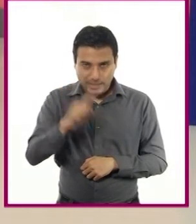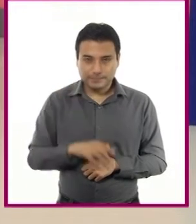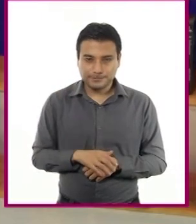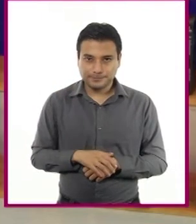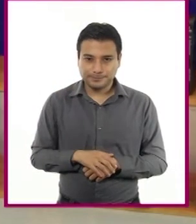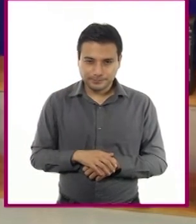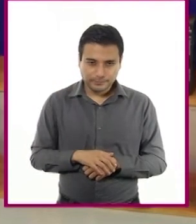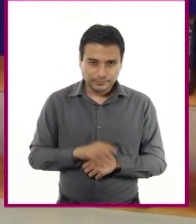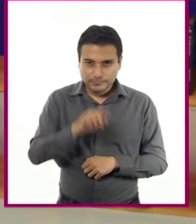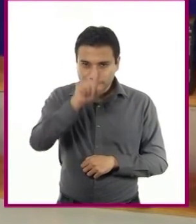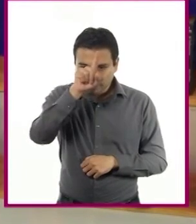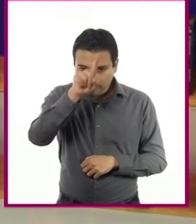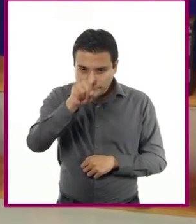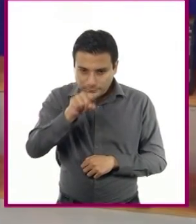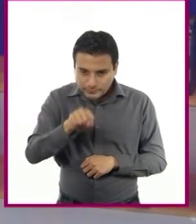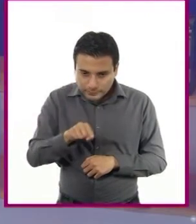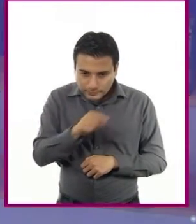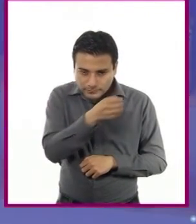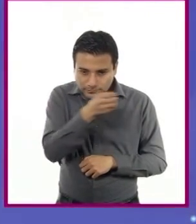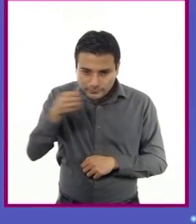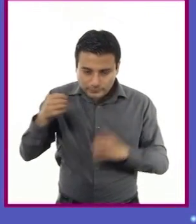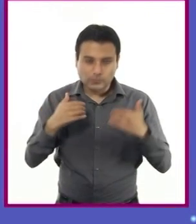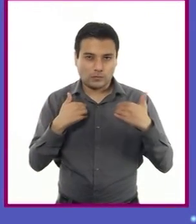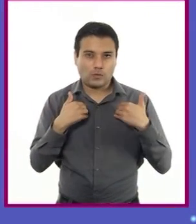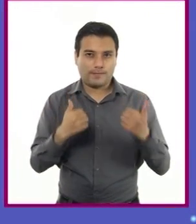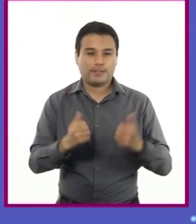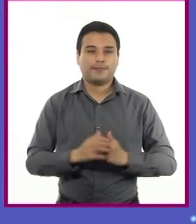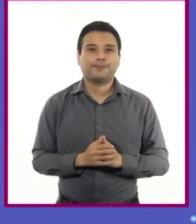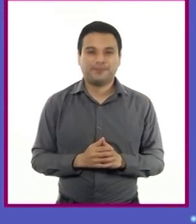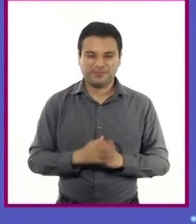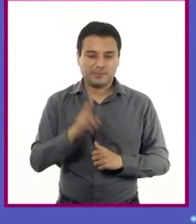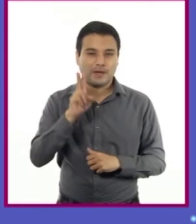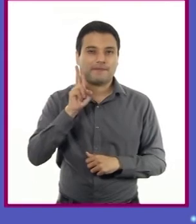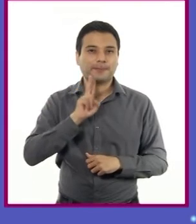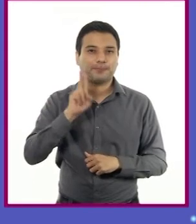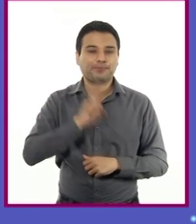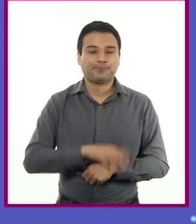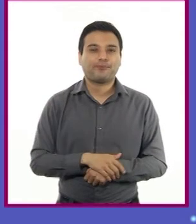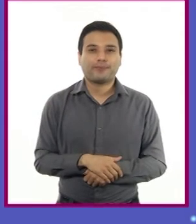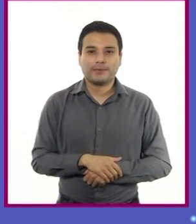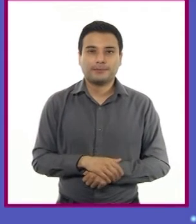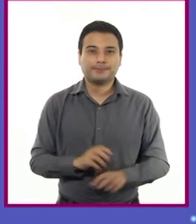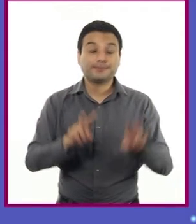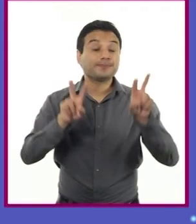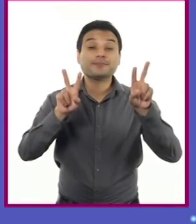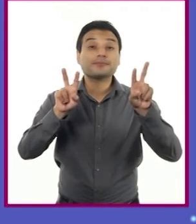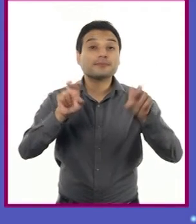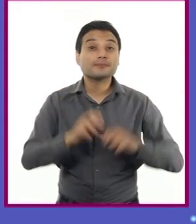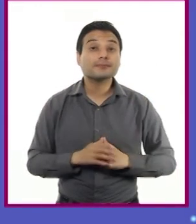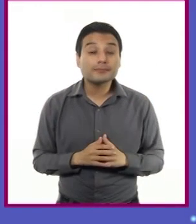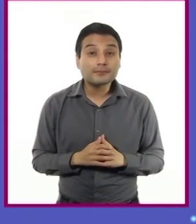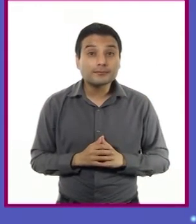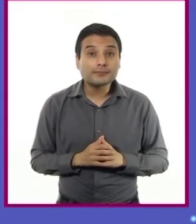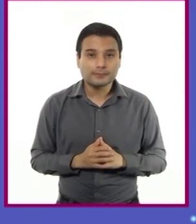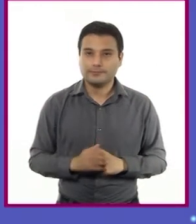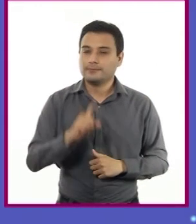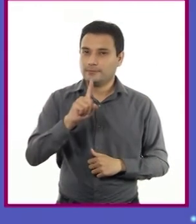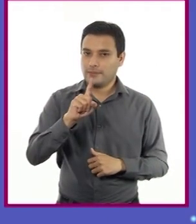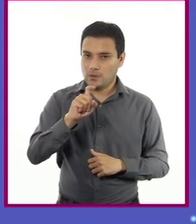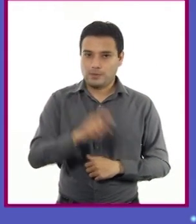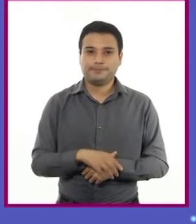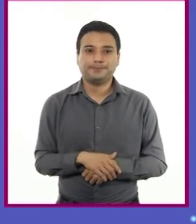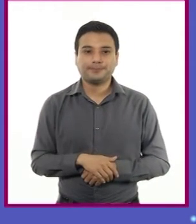nuestro organizador gráfico. Por supuesto, veamos. El tema sobre el que hablaremos es el